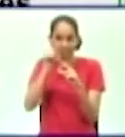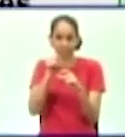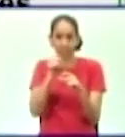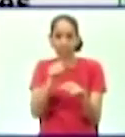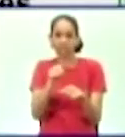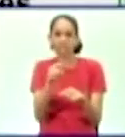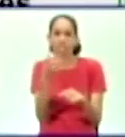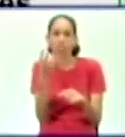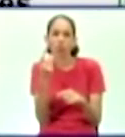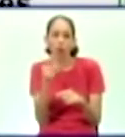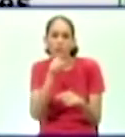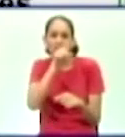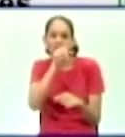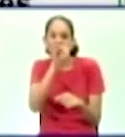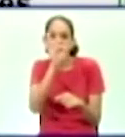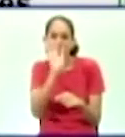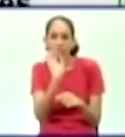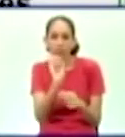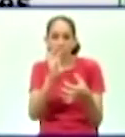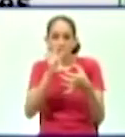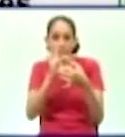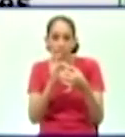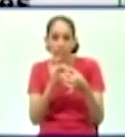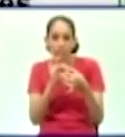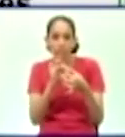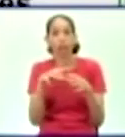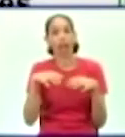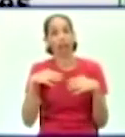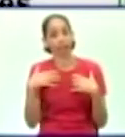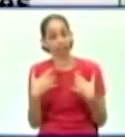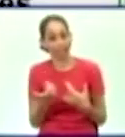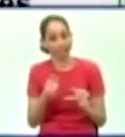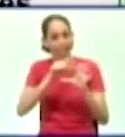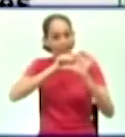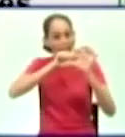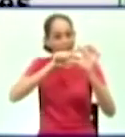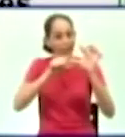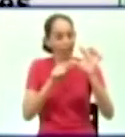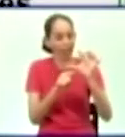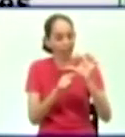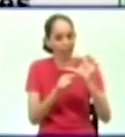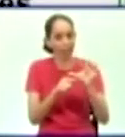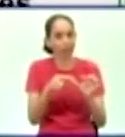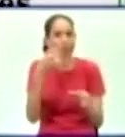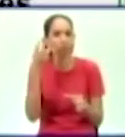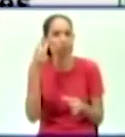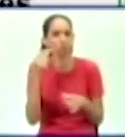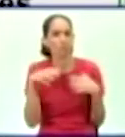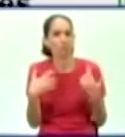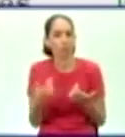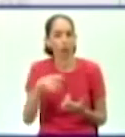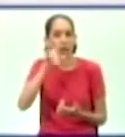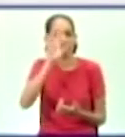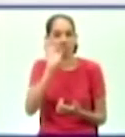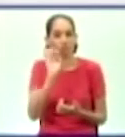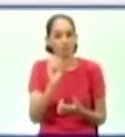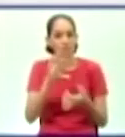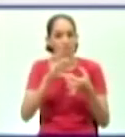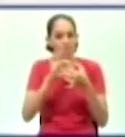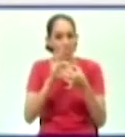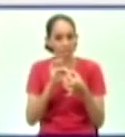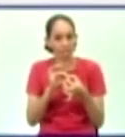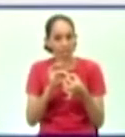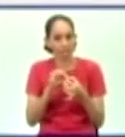grados, entonces el ángulo era de 90 grados, el famoso teorema de Tales.